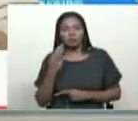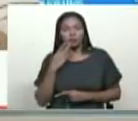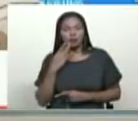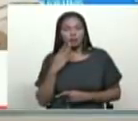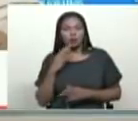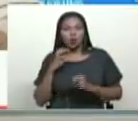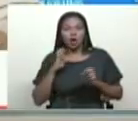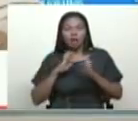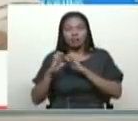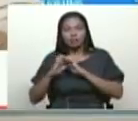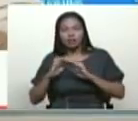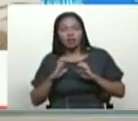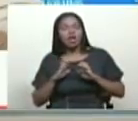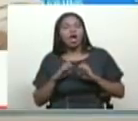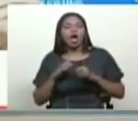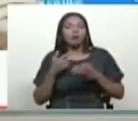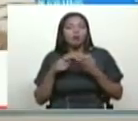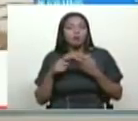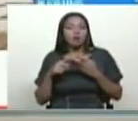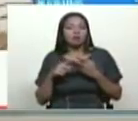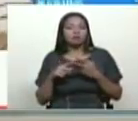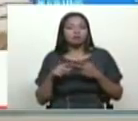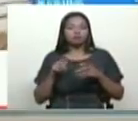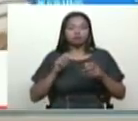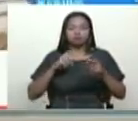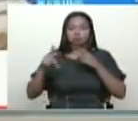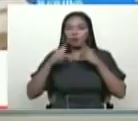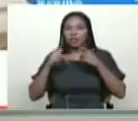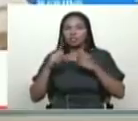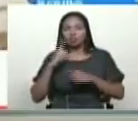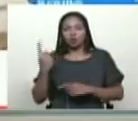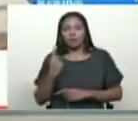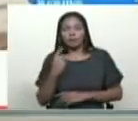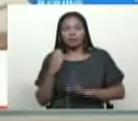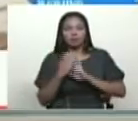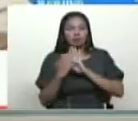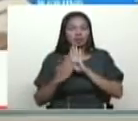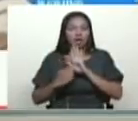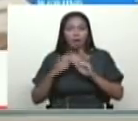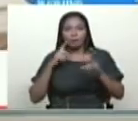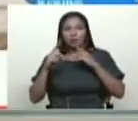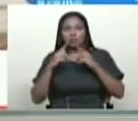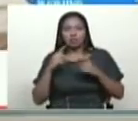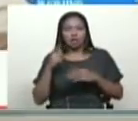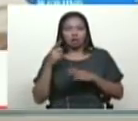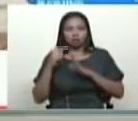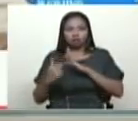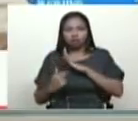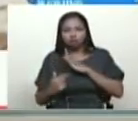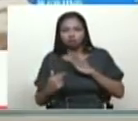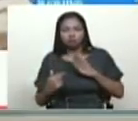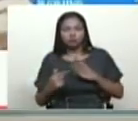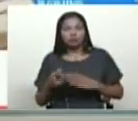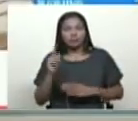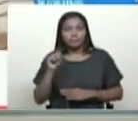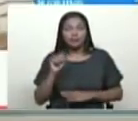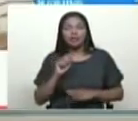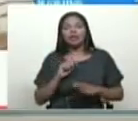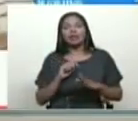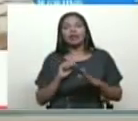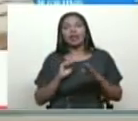de resistencia política. No fue solo una estrategia política, teórica. No, fue una